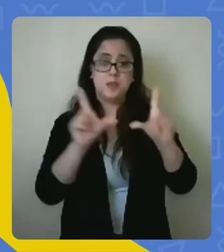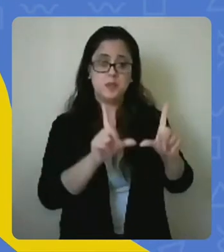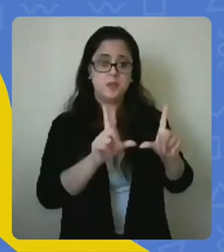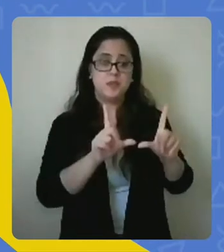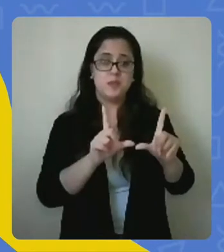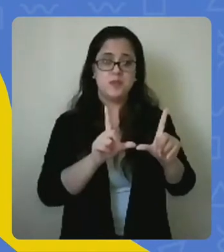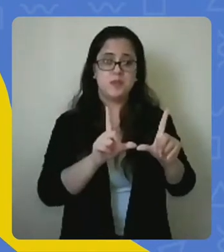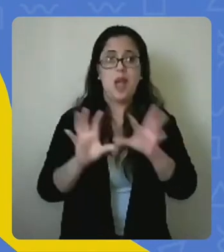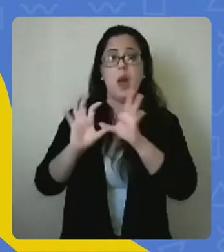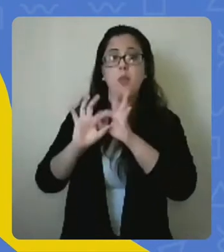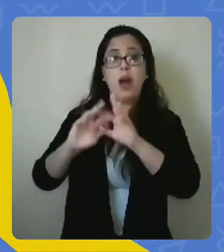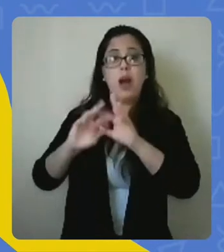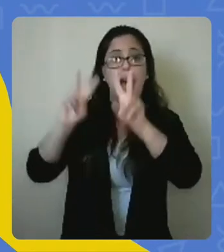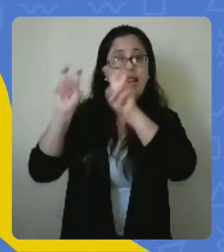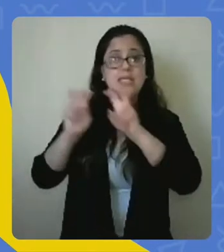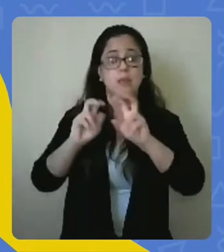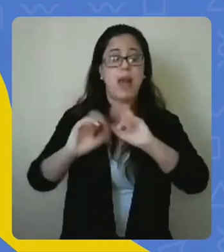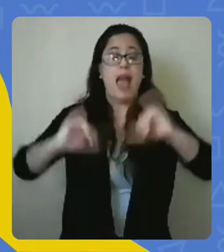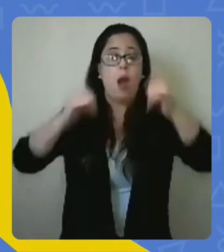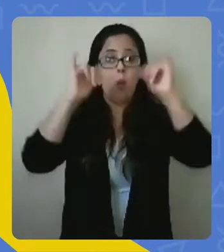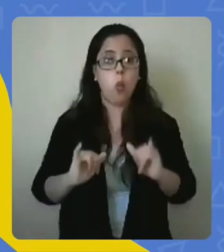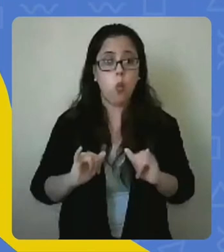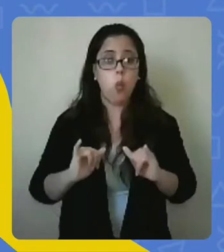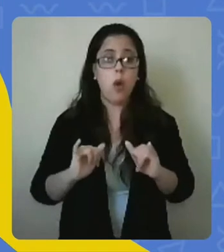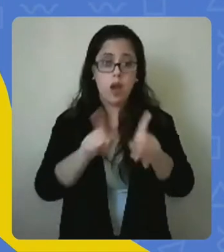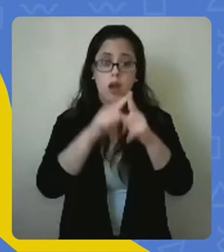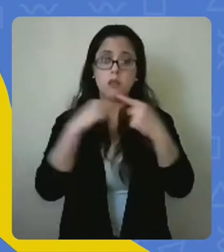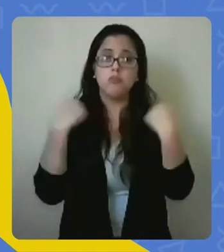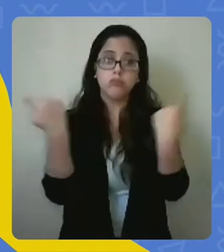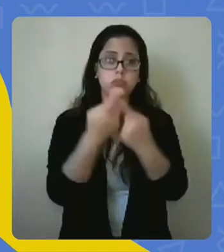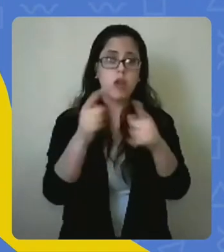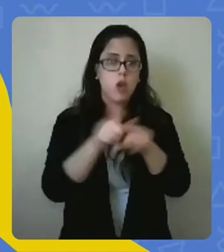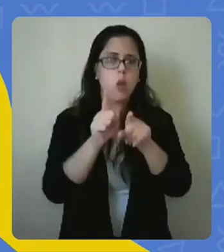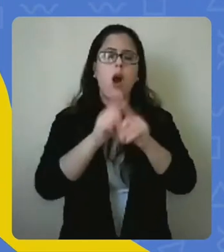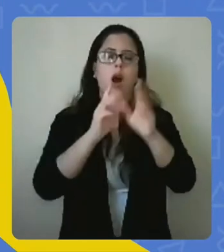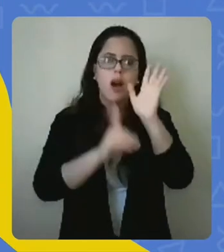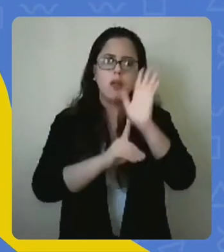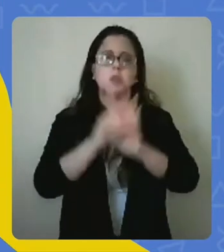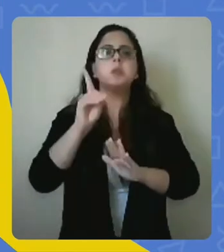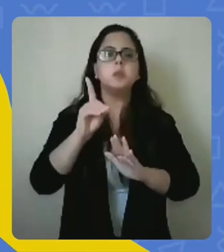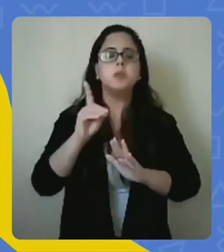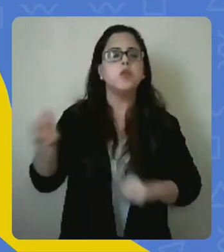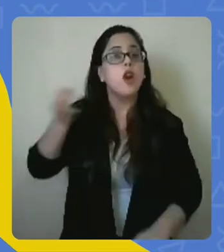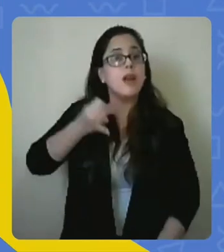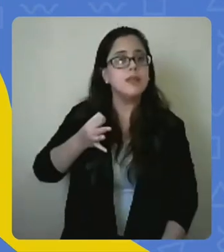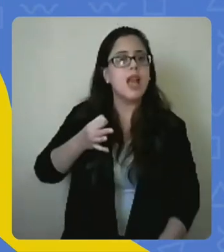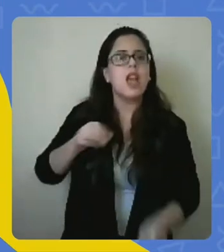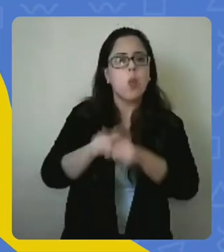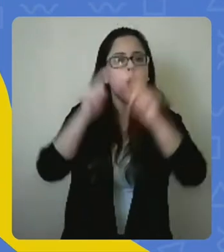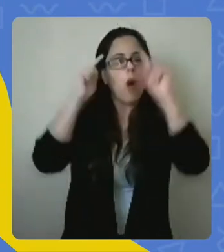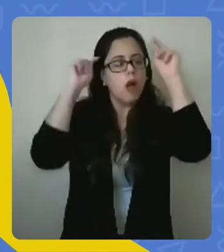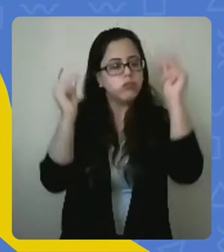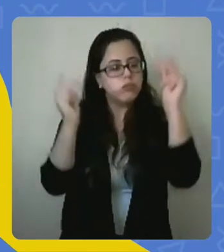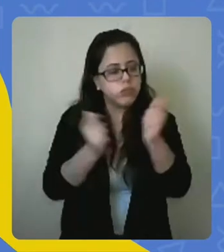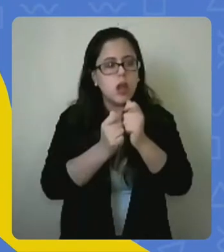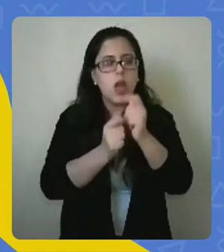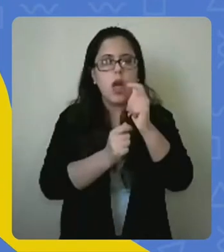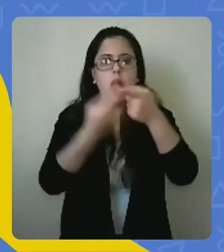Gracias al juego y al juego en general, ¿no? Uno va desarrollando, como decía Barbie, diferentes competencias, ¿no? Que sirven para la